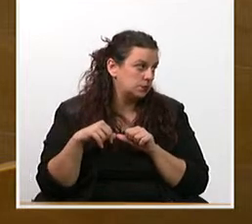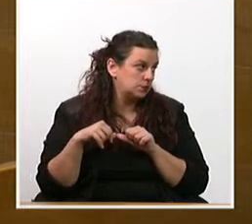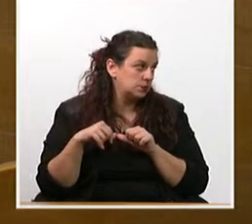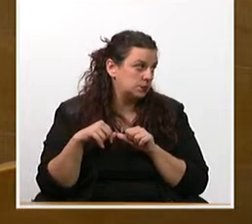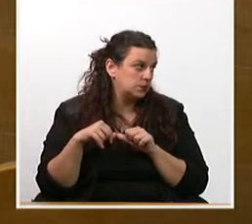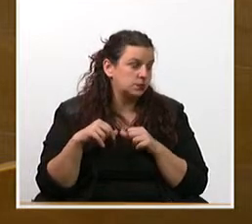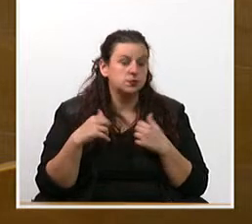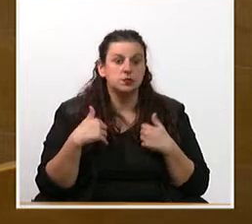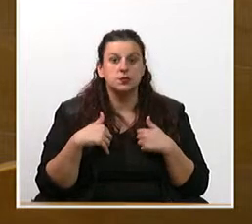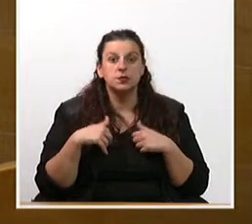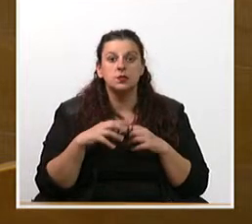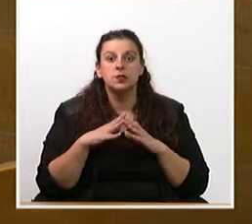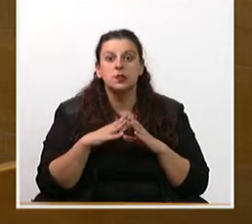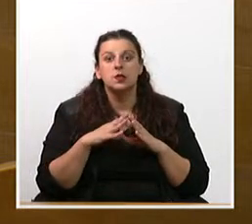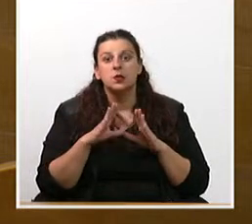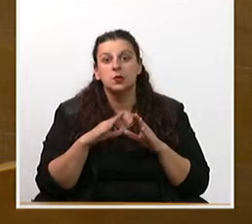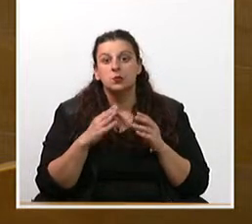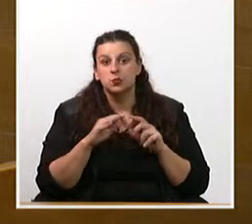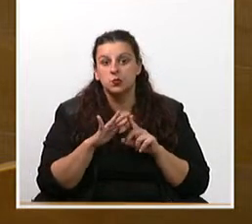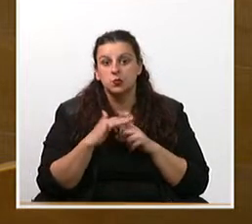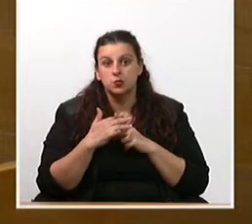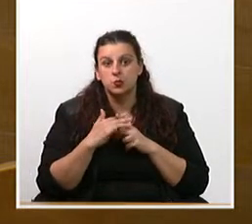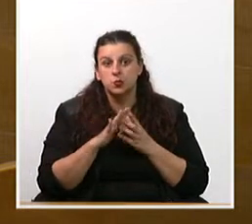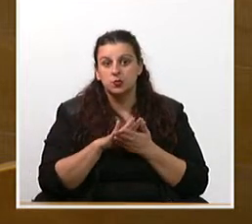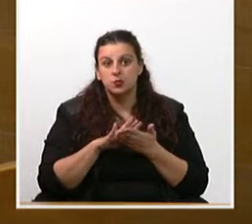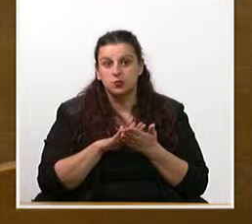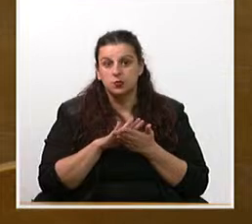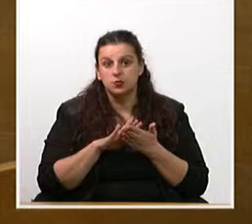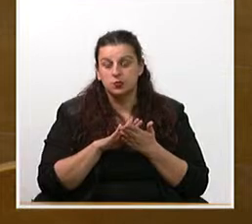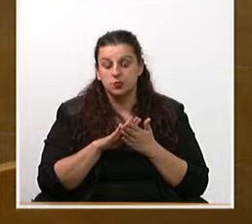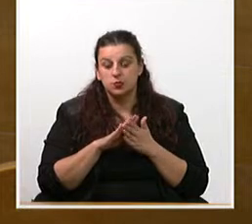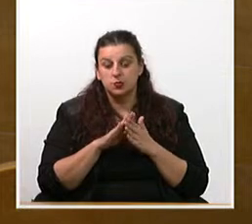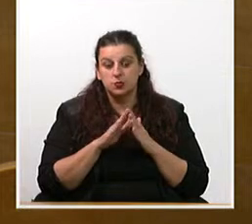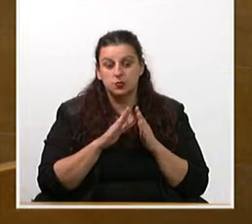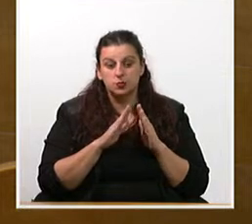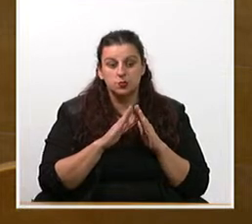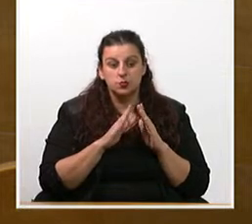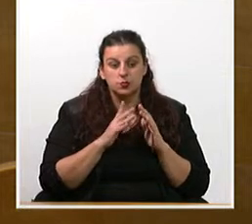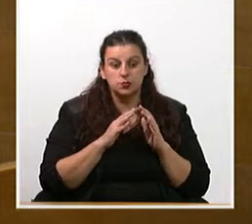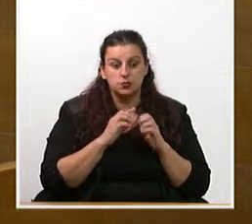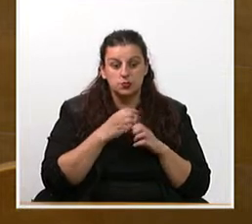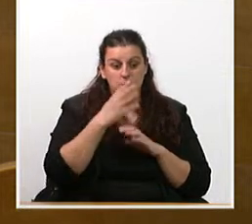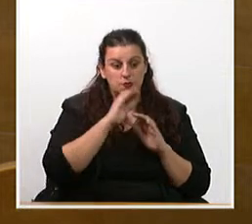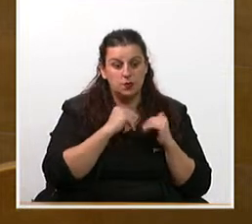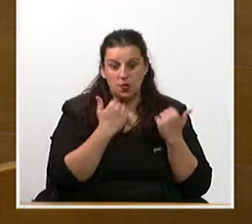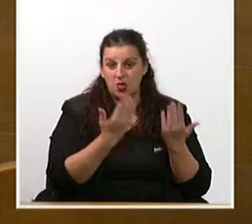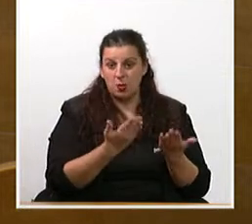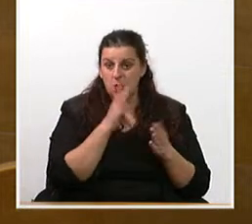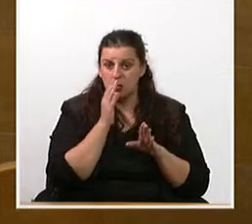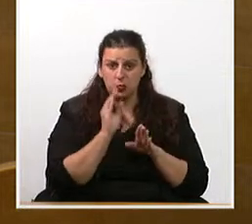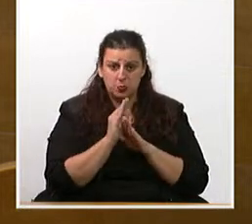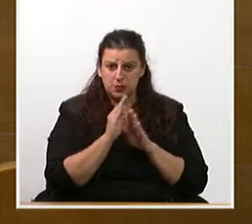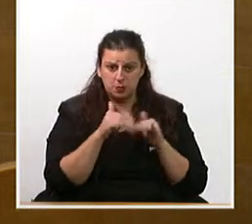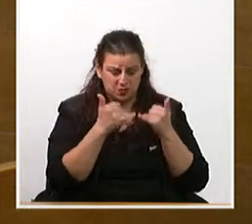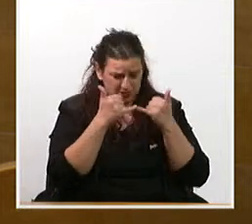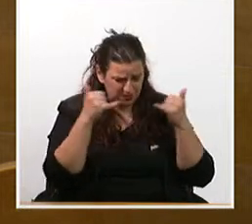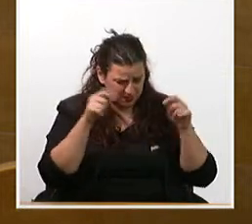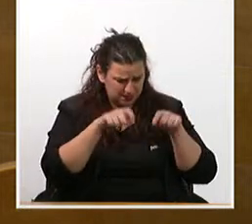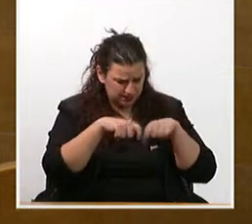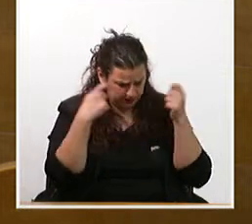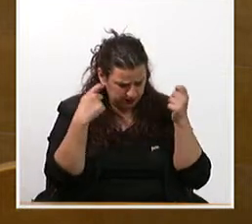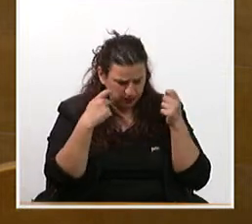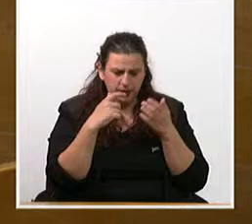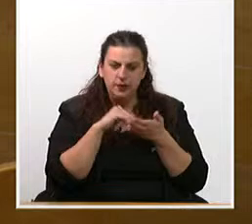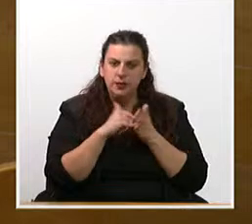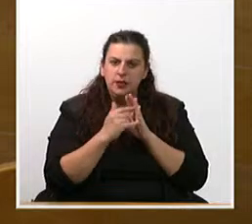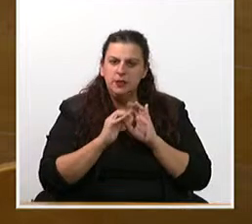ahora está implicando en muchos casos que tengamos que demoler edificios por falta de mantenimiento vamos a realizar un plan